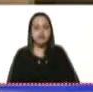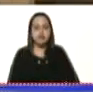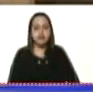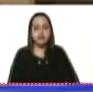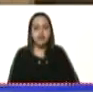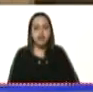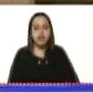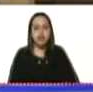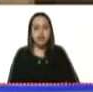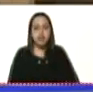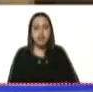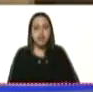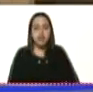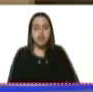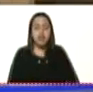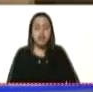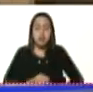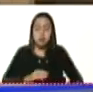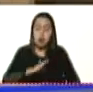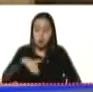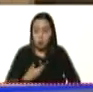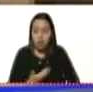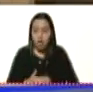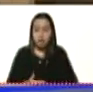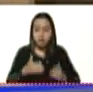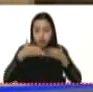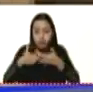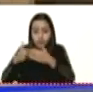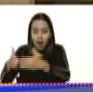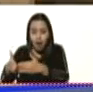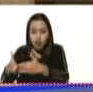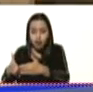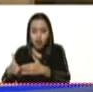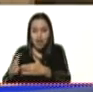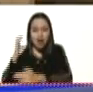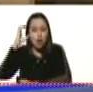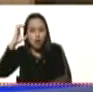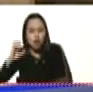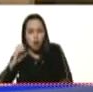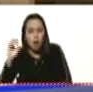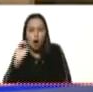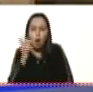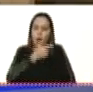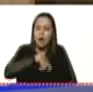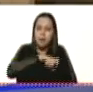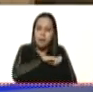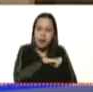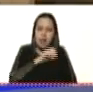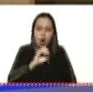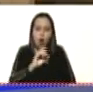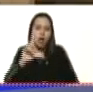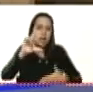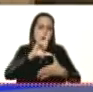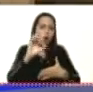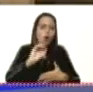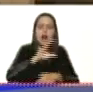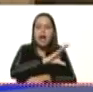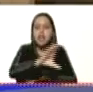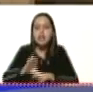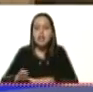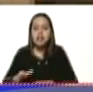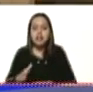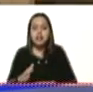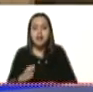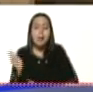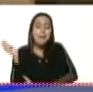viejo continente, de España, a cualquier lugar de América o del Caribe, eran meses